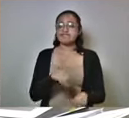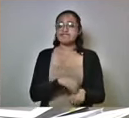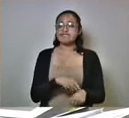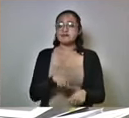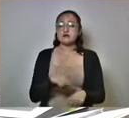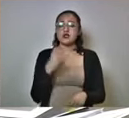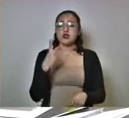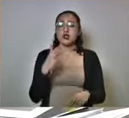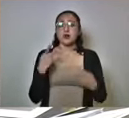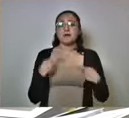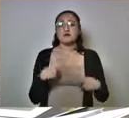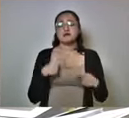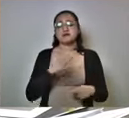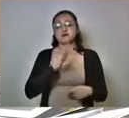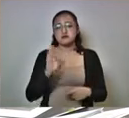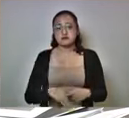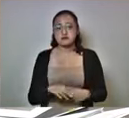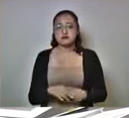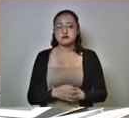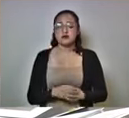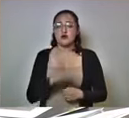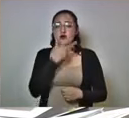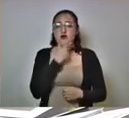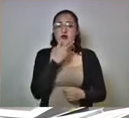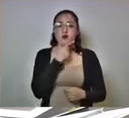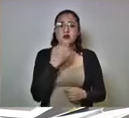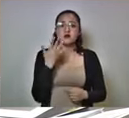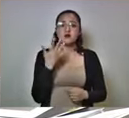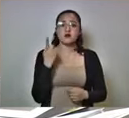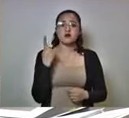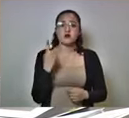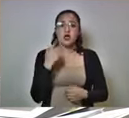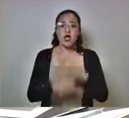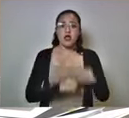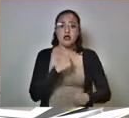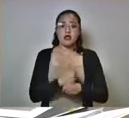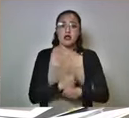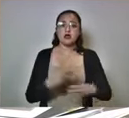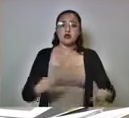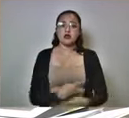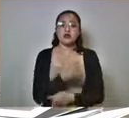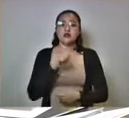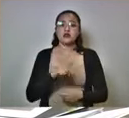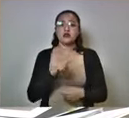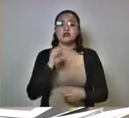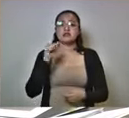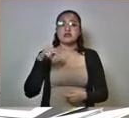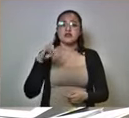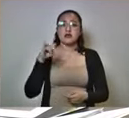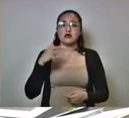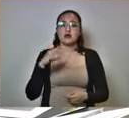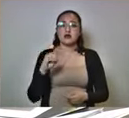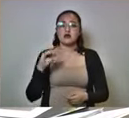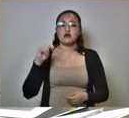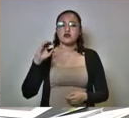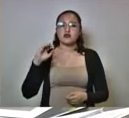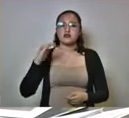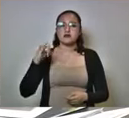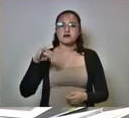fallecimiento de 2 nuevas personas, un masculino de 51 años, oriundo de San Diego, La Mesa,